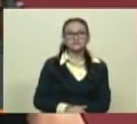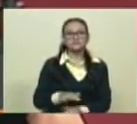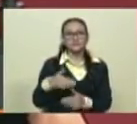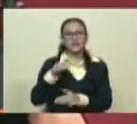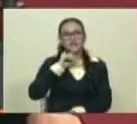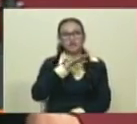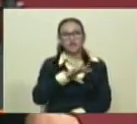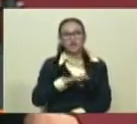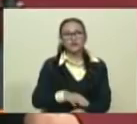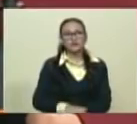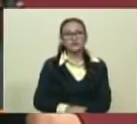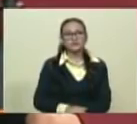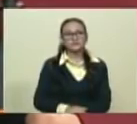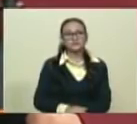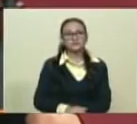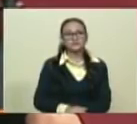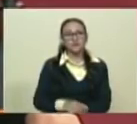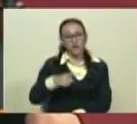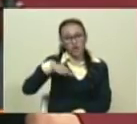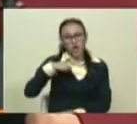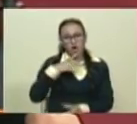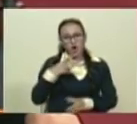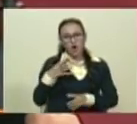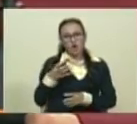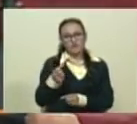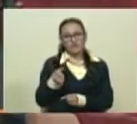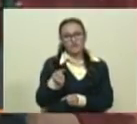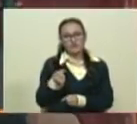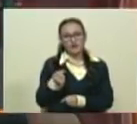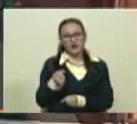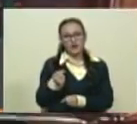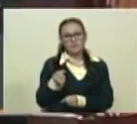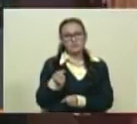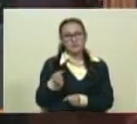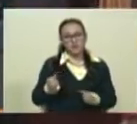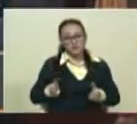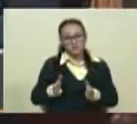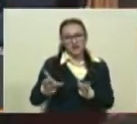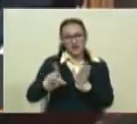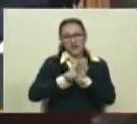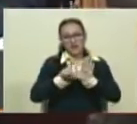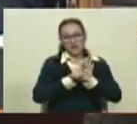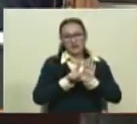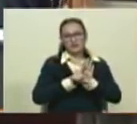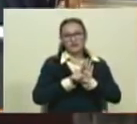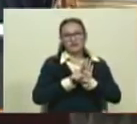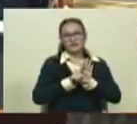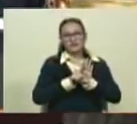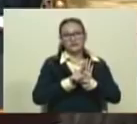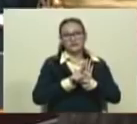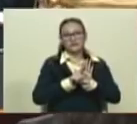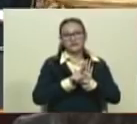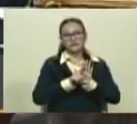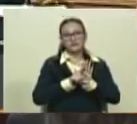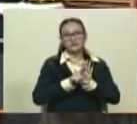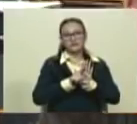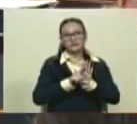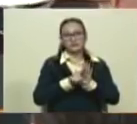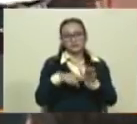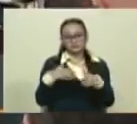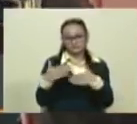historia. Nosotros confiamos en las vías legales a las cuales hemos